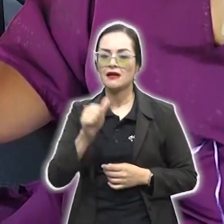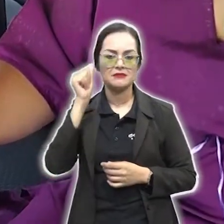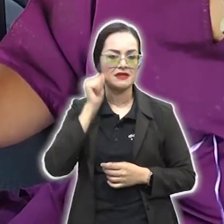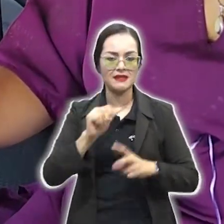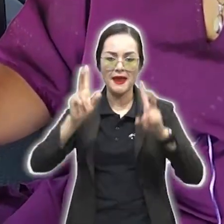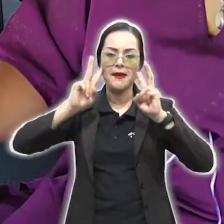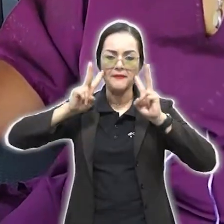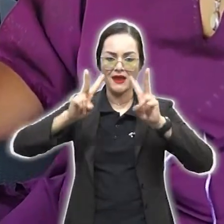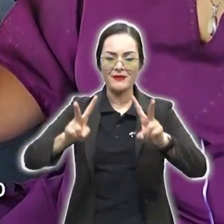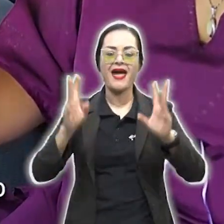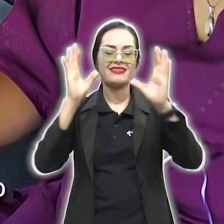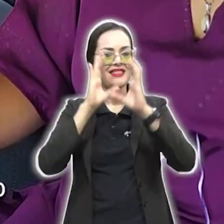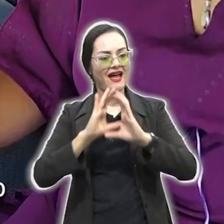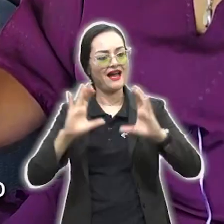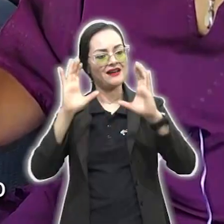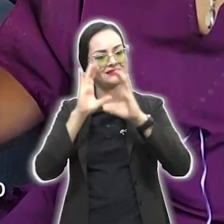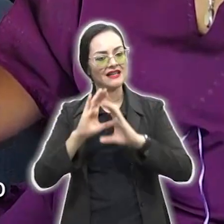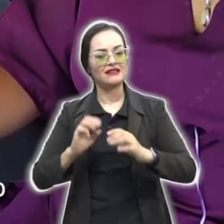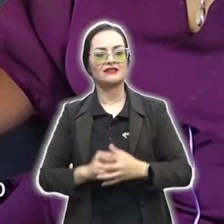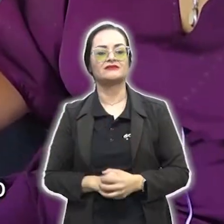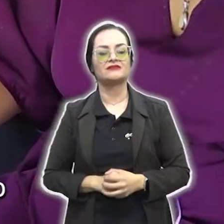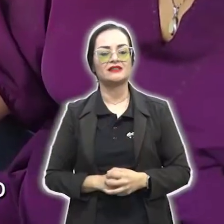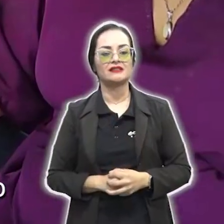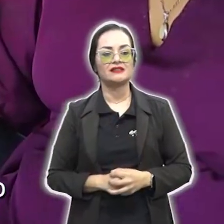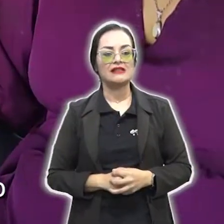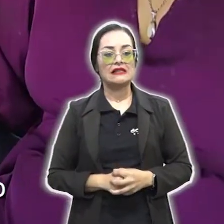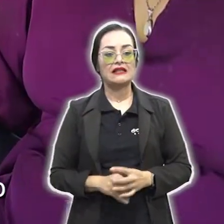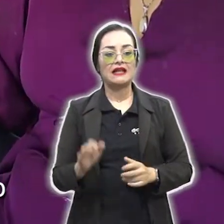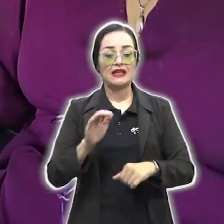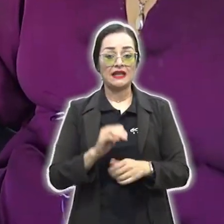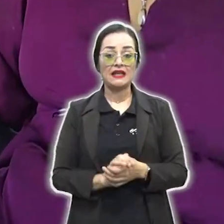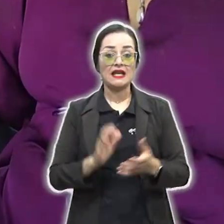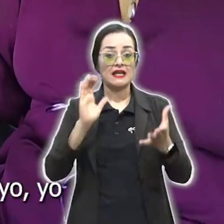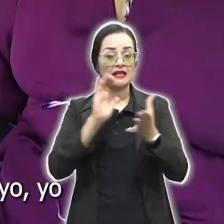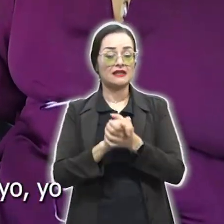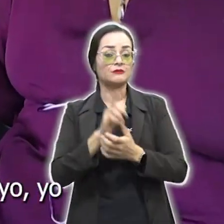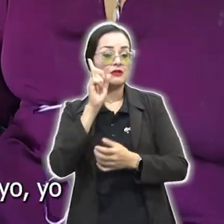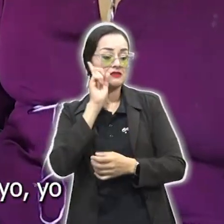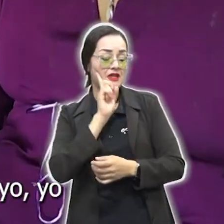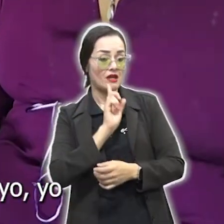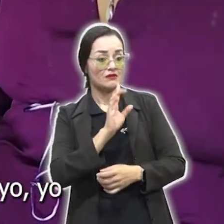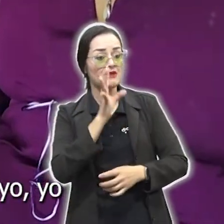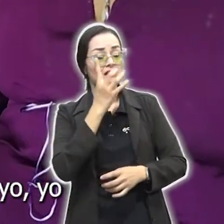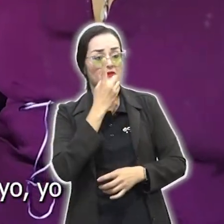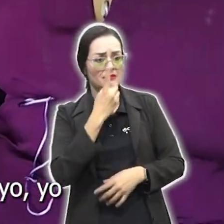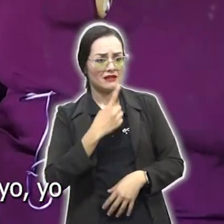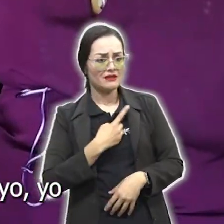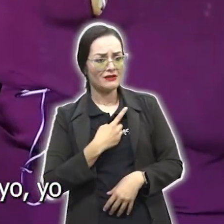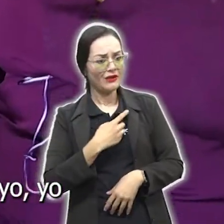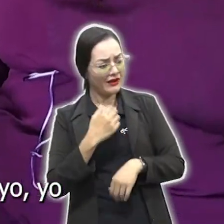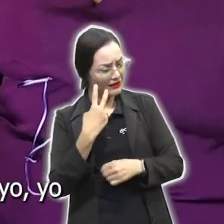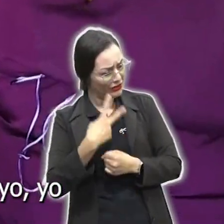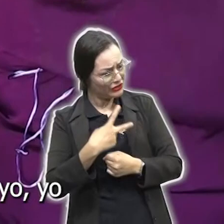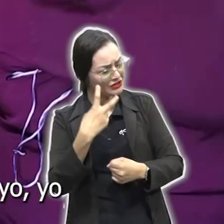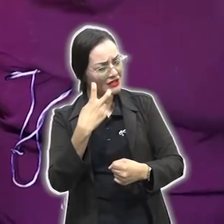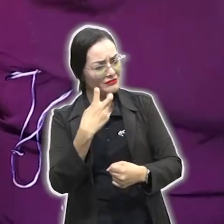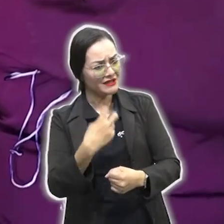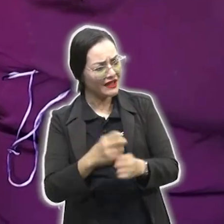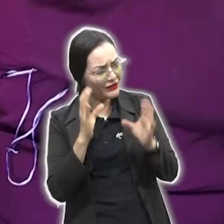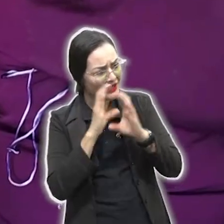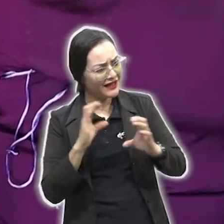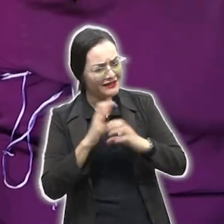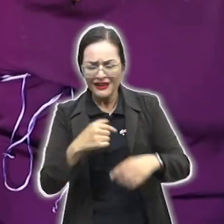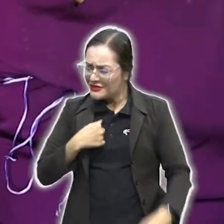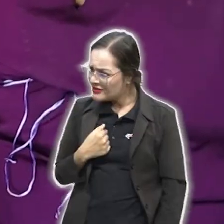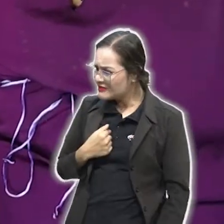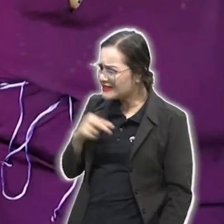programas. Y yo cuando mi esposa me comentó de eso, de que me dijo, oye, es que me invitaron al Lava Rancho, y yo dije, ¿en